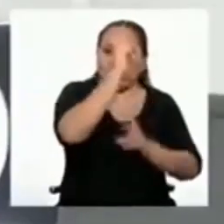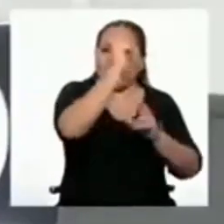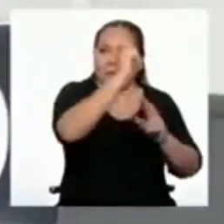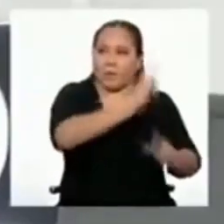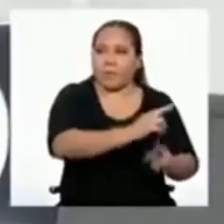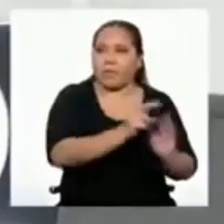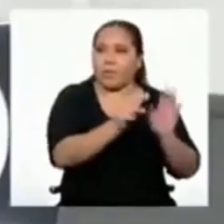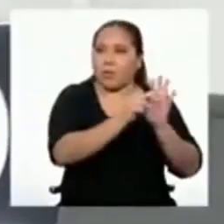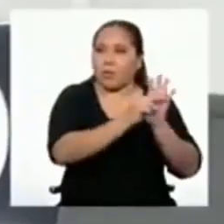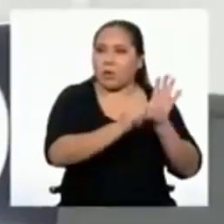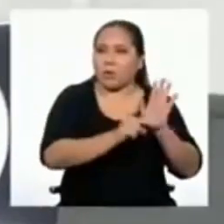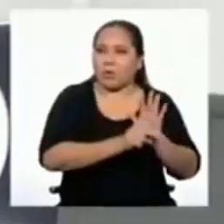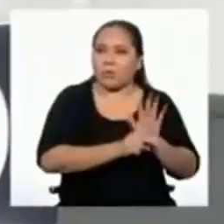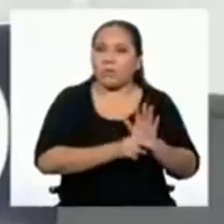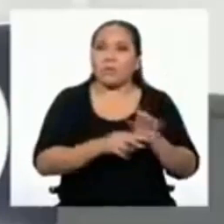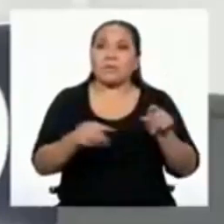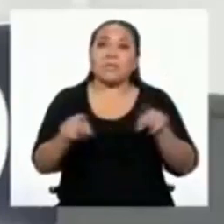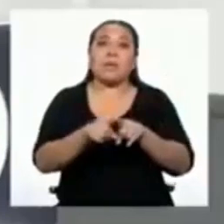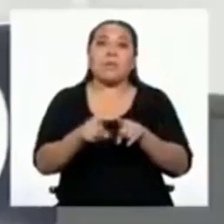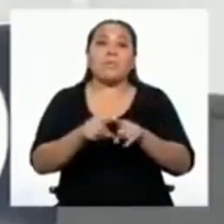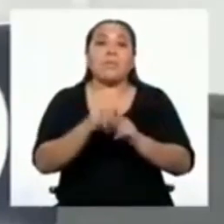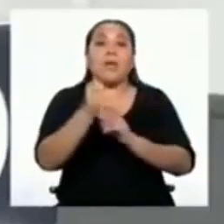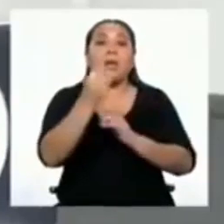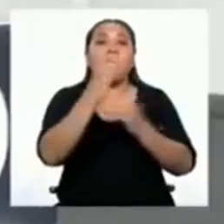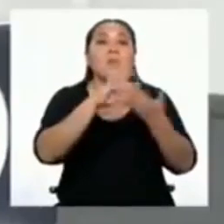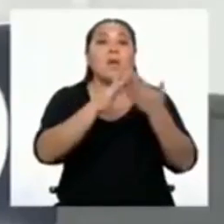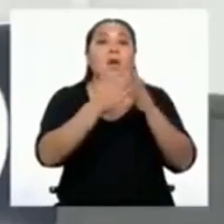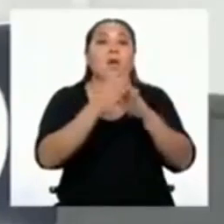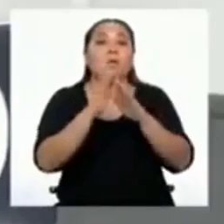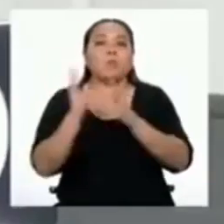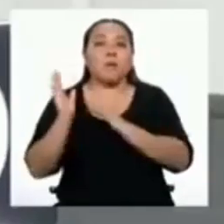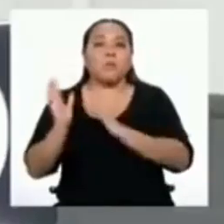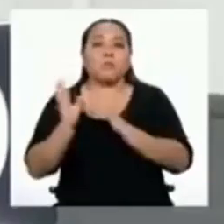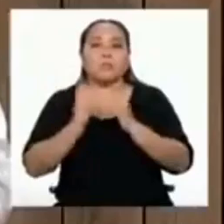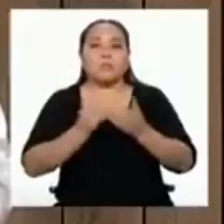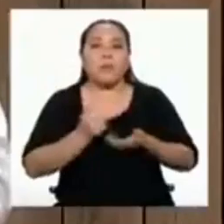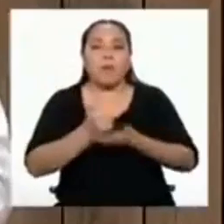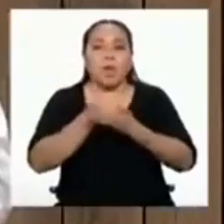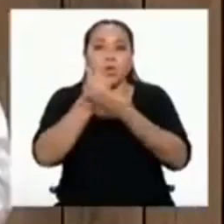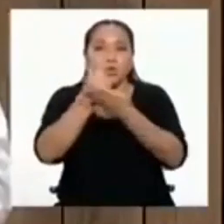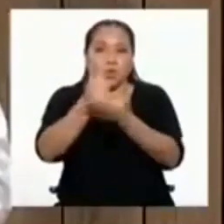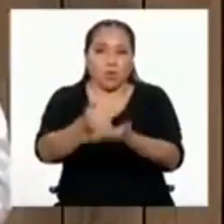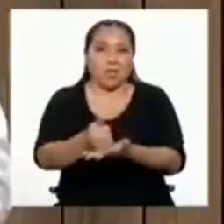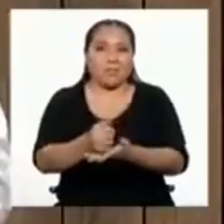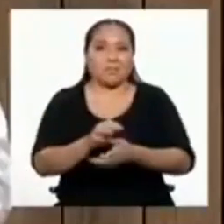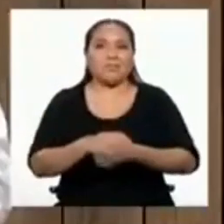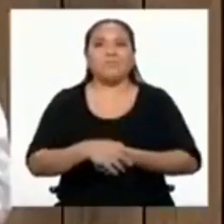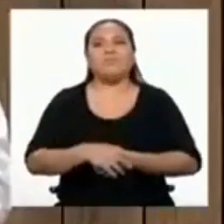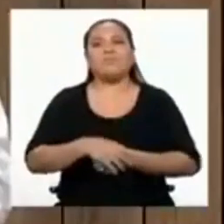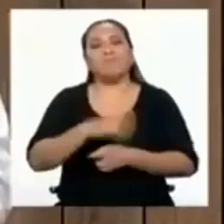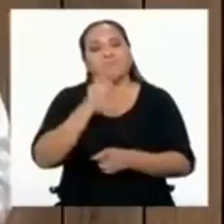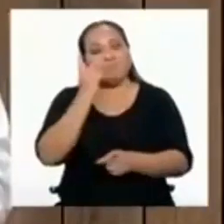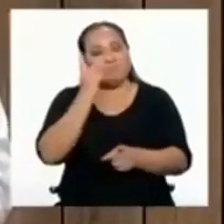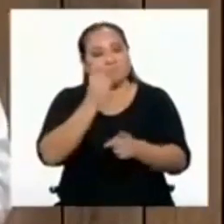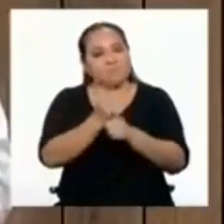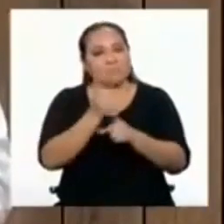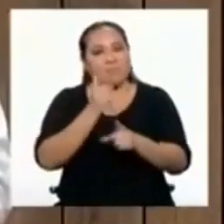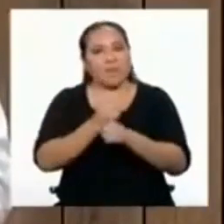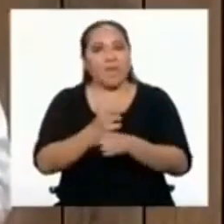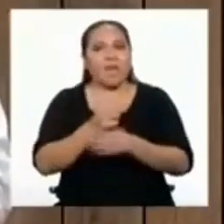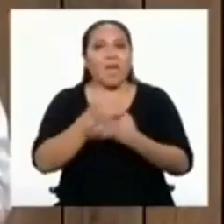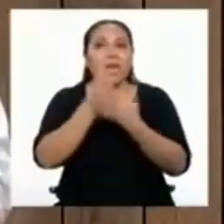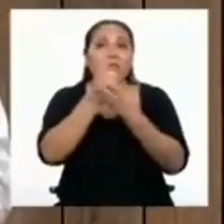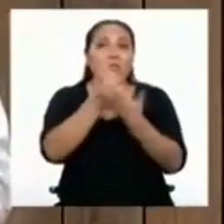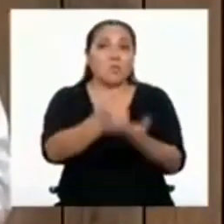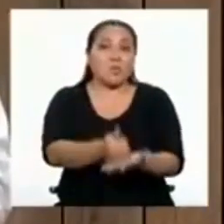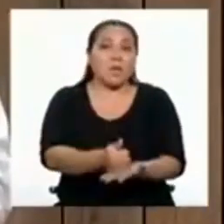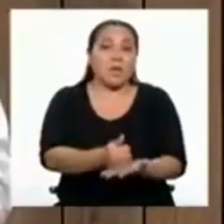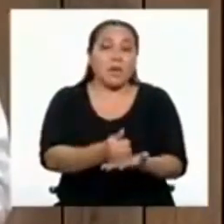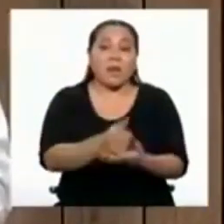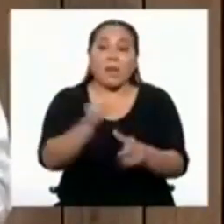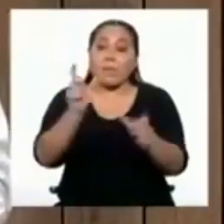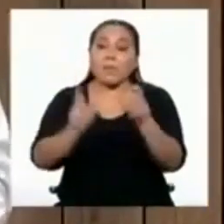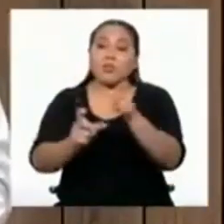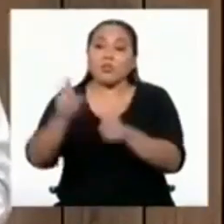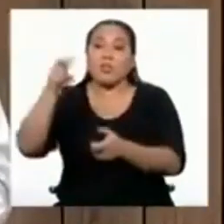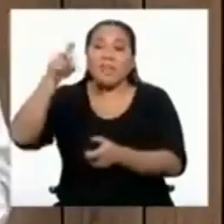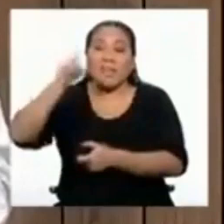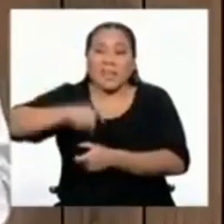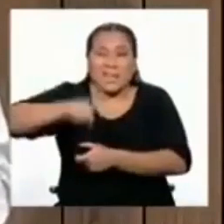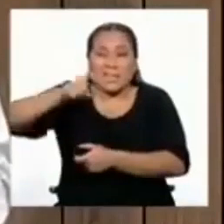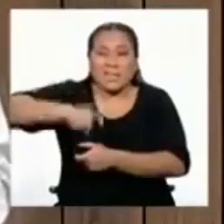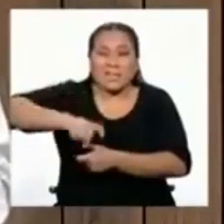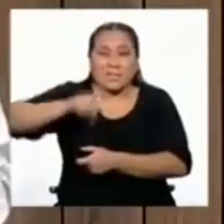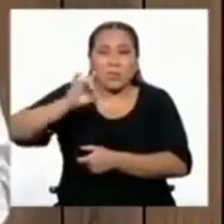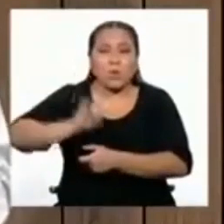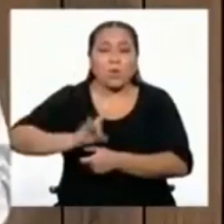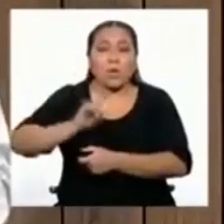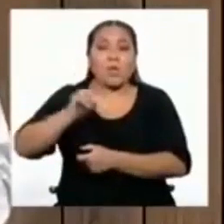normas. También he visto que hay comunidades que se organizan para brindar ayuda. Exactamente, ayudar a los más necesitados